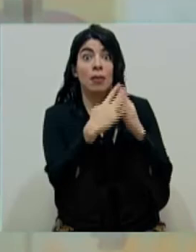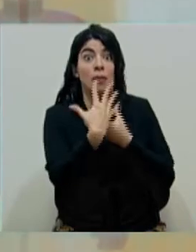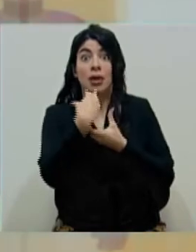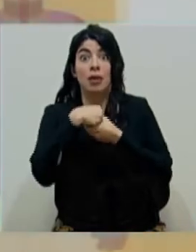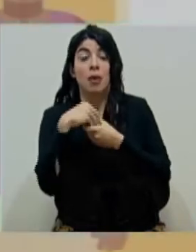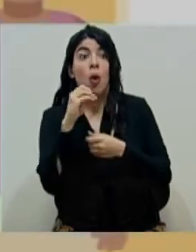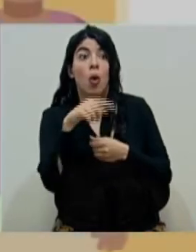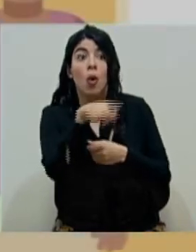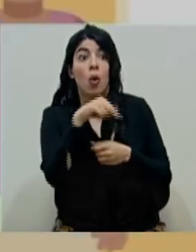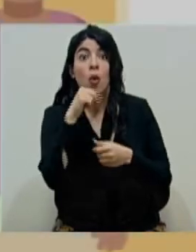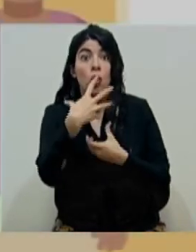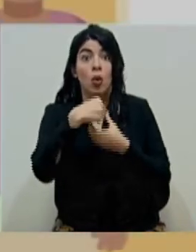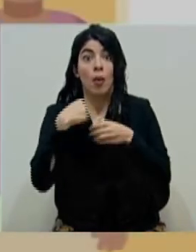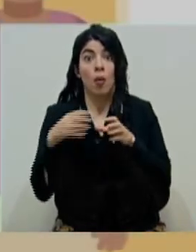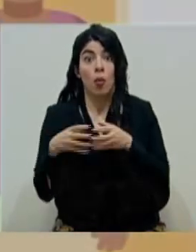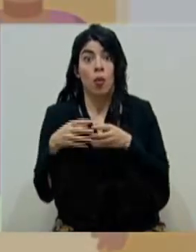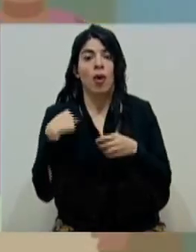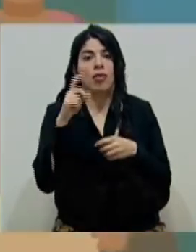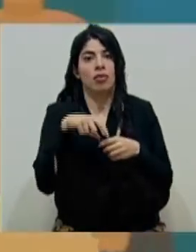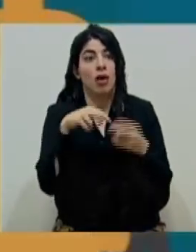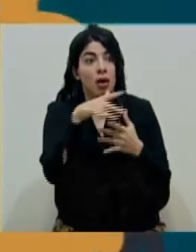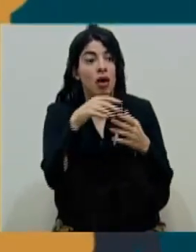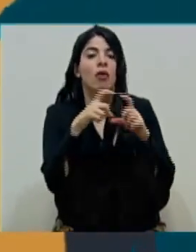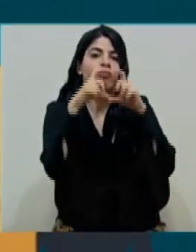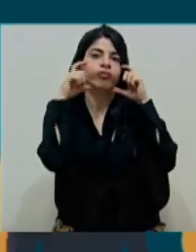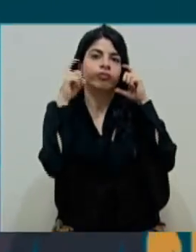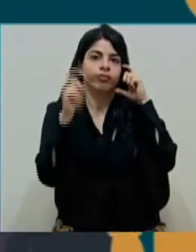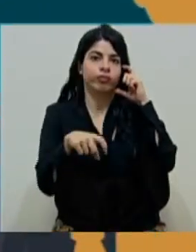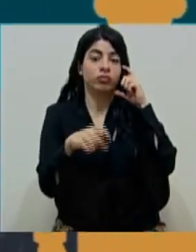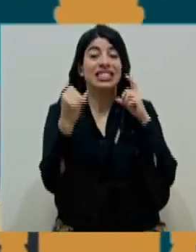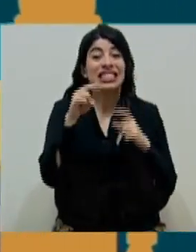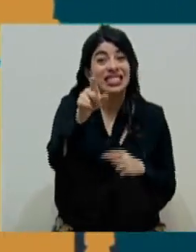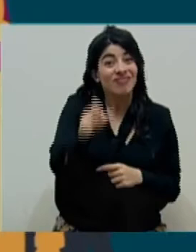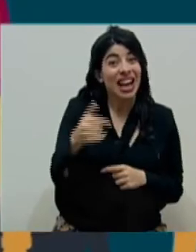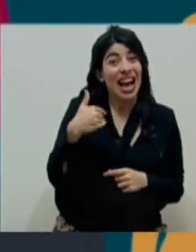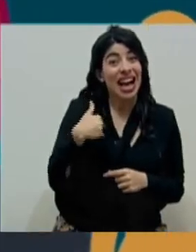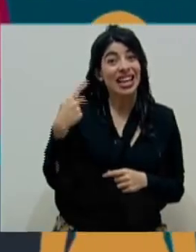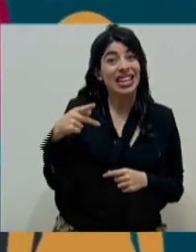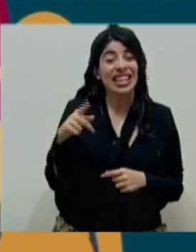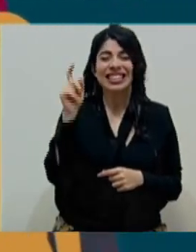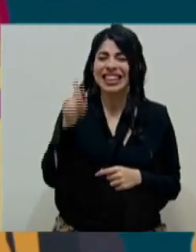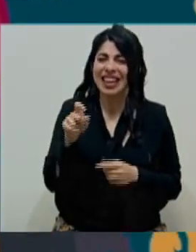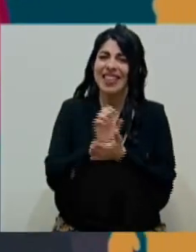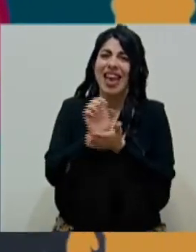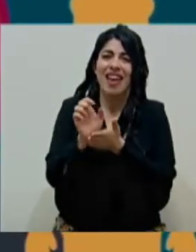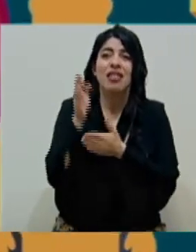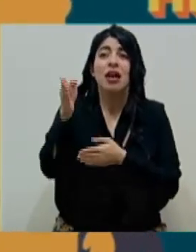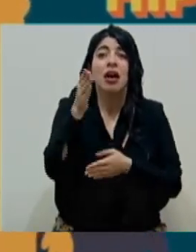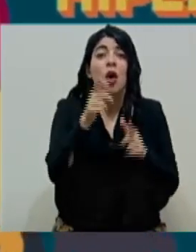que no sean parte de tu burbuja social. Si sos una persona de riesgo, debes evitar lugares